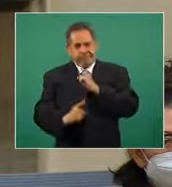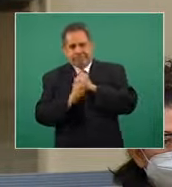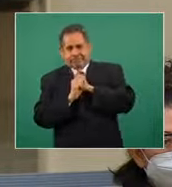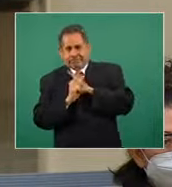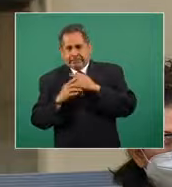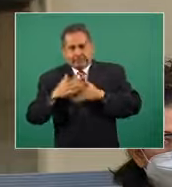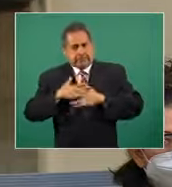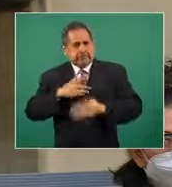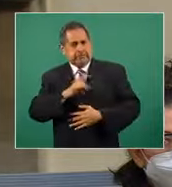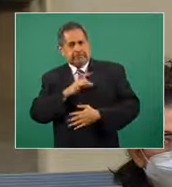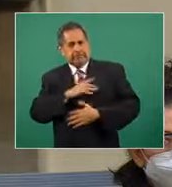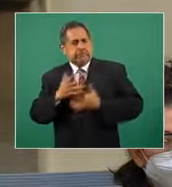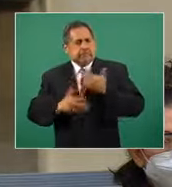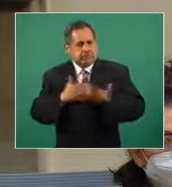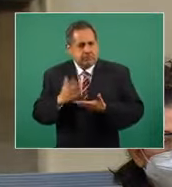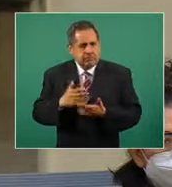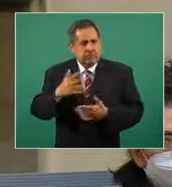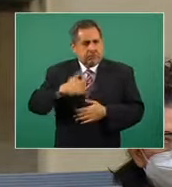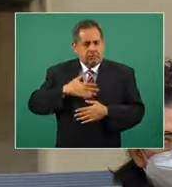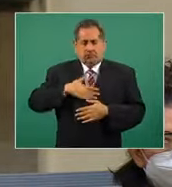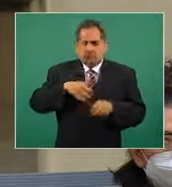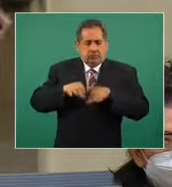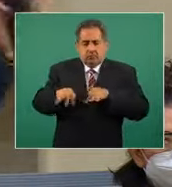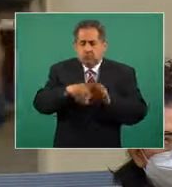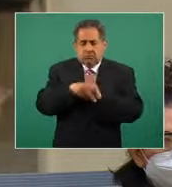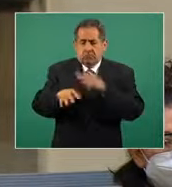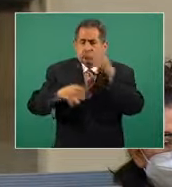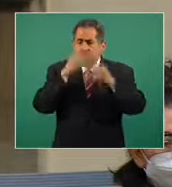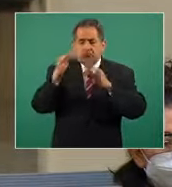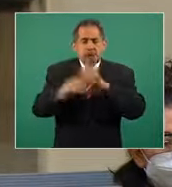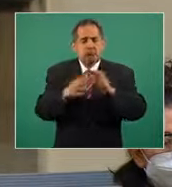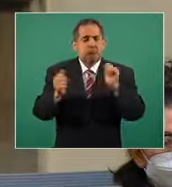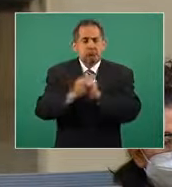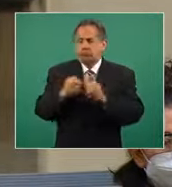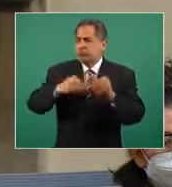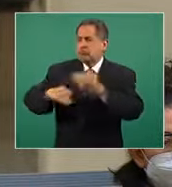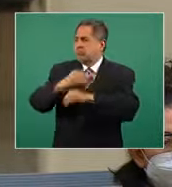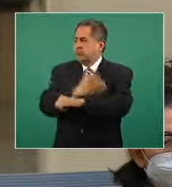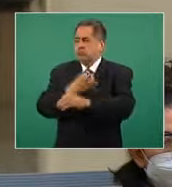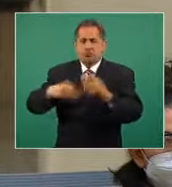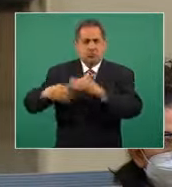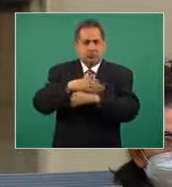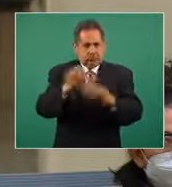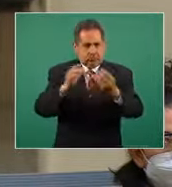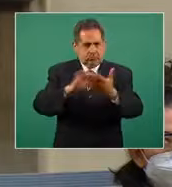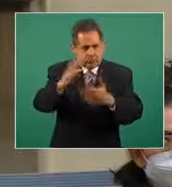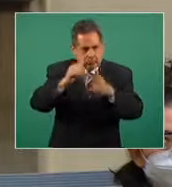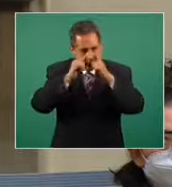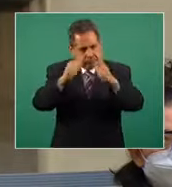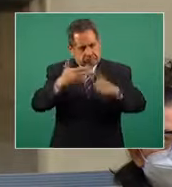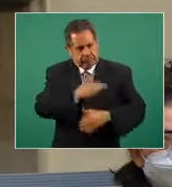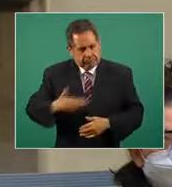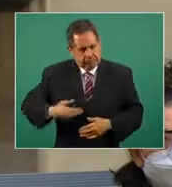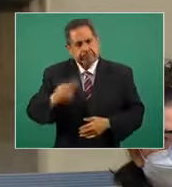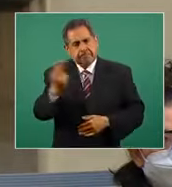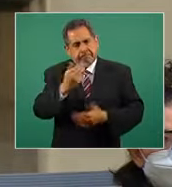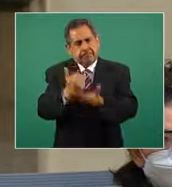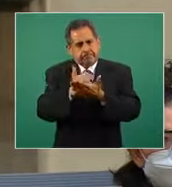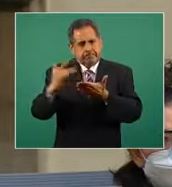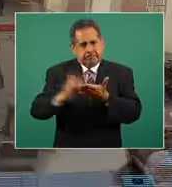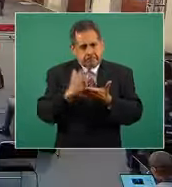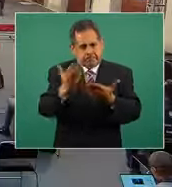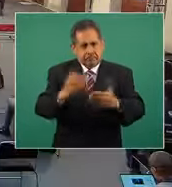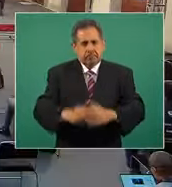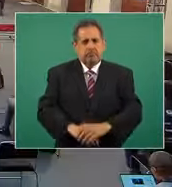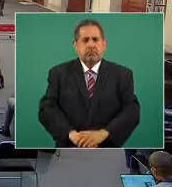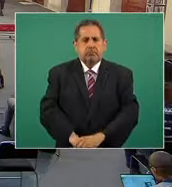miedo solamente por ejercer mi profesión o la profesión como de todos mis compañeros. Muchísimas gracias, señor, pero sí necesitamos de su apoyo.